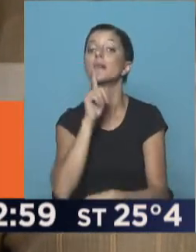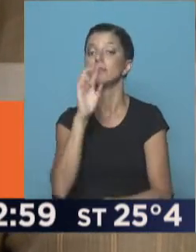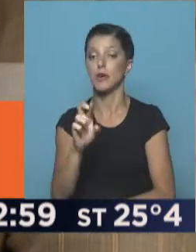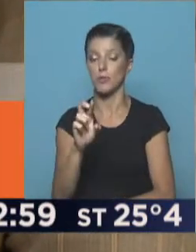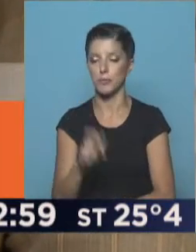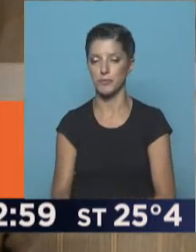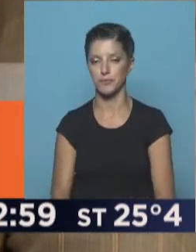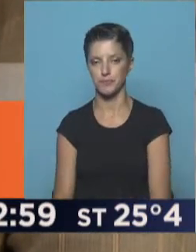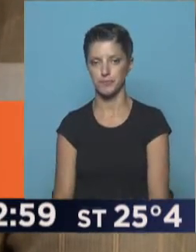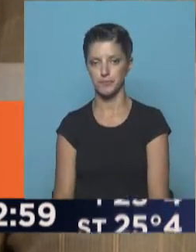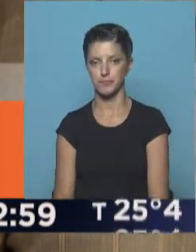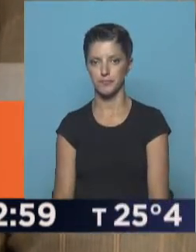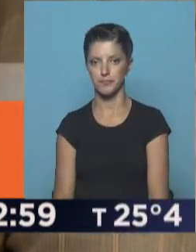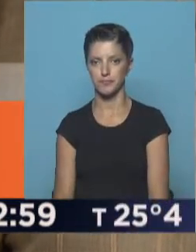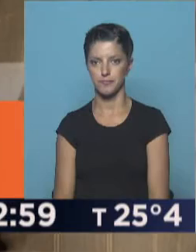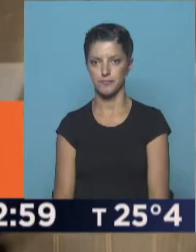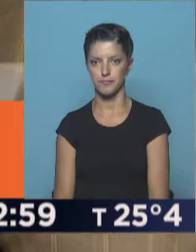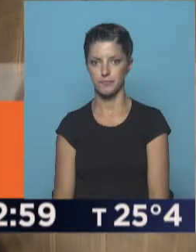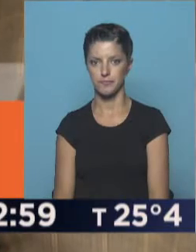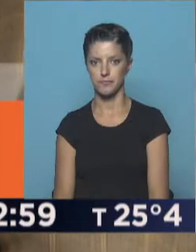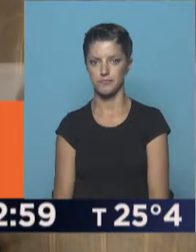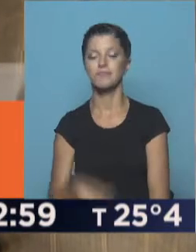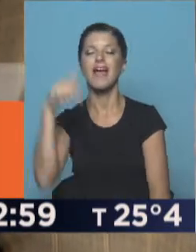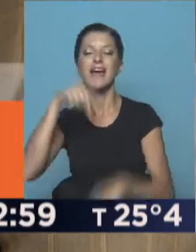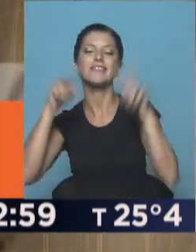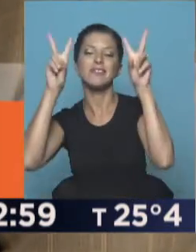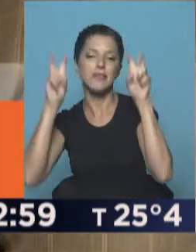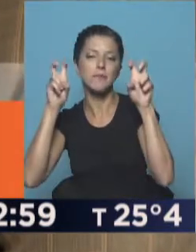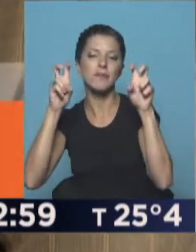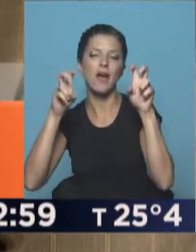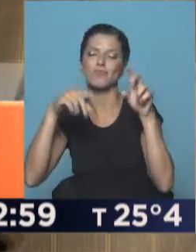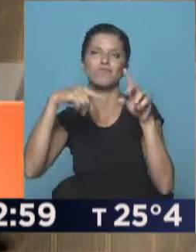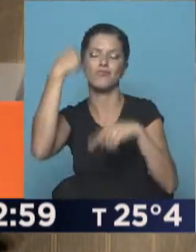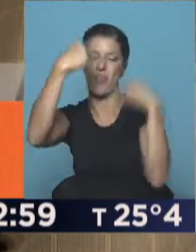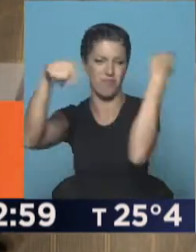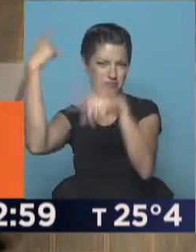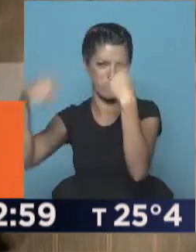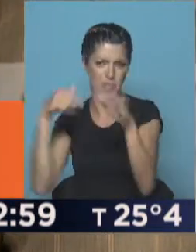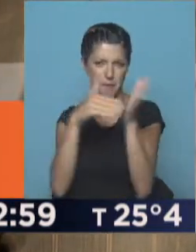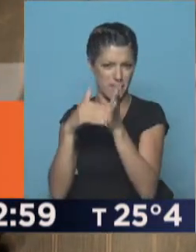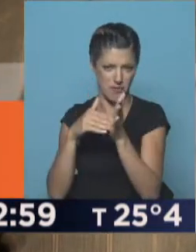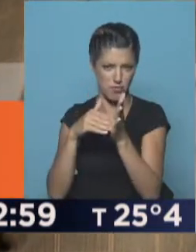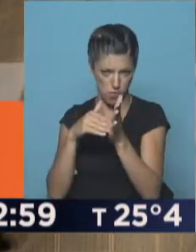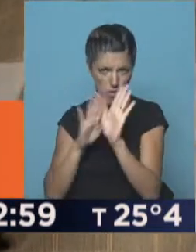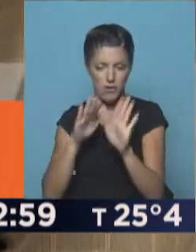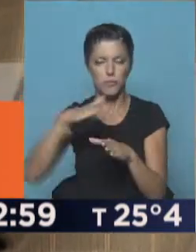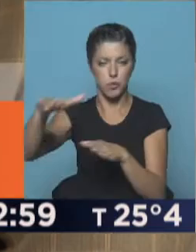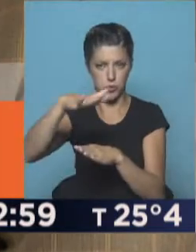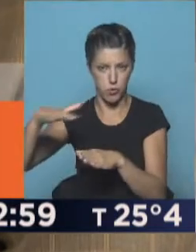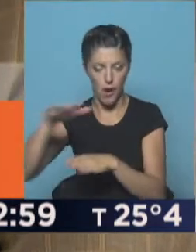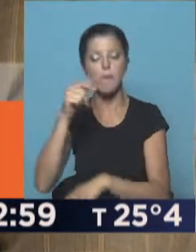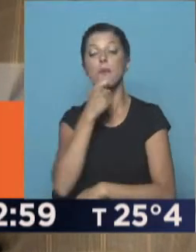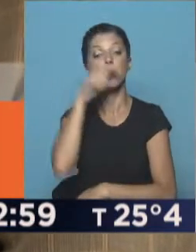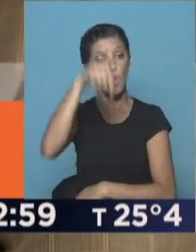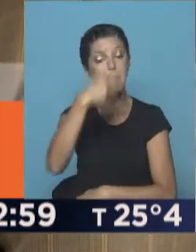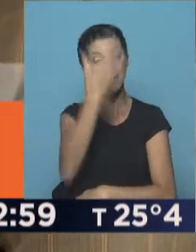otros fenómenos en la vida, son policromáticos, multifacéticos. Y creo que lo que estamos observando con Trump, pero